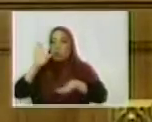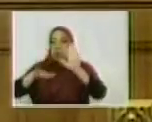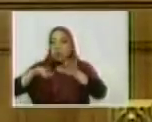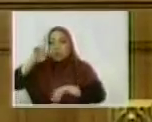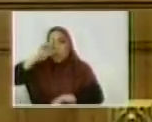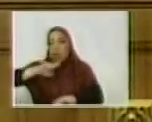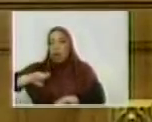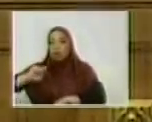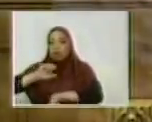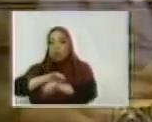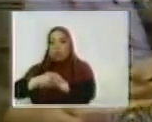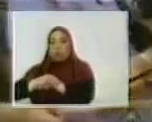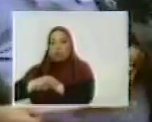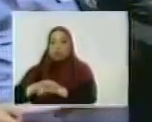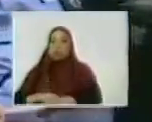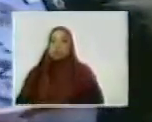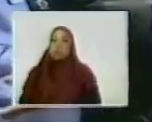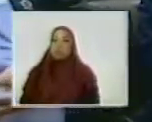años.